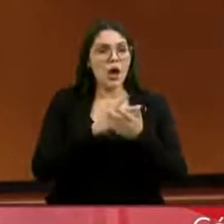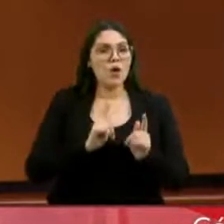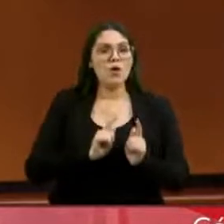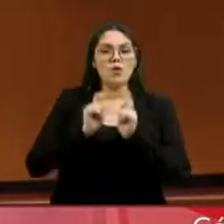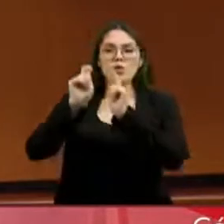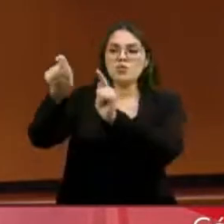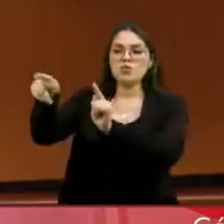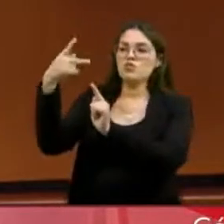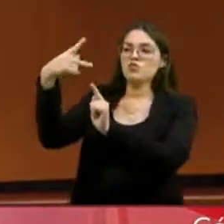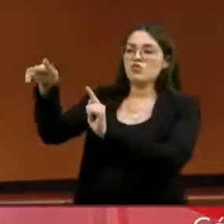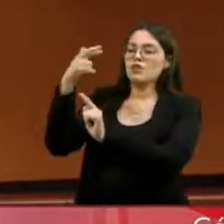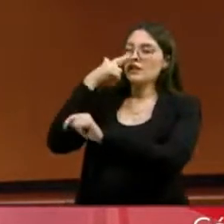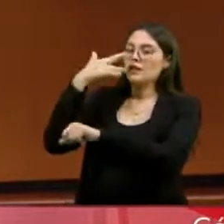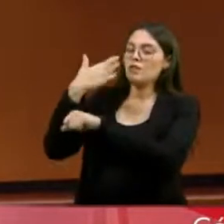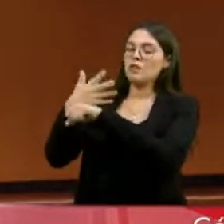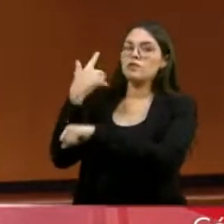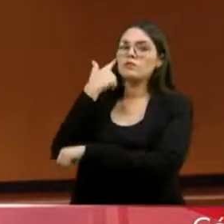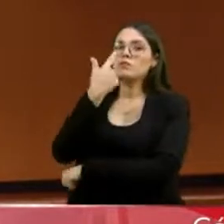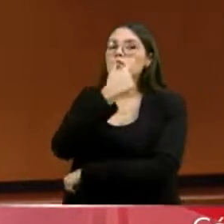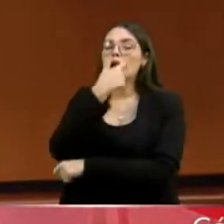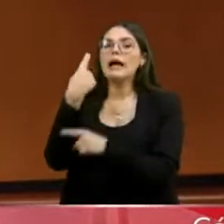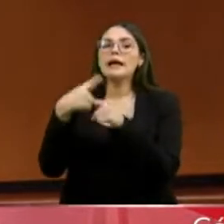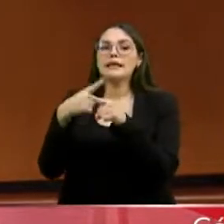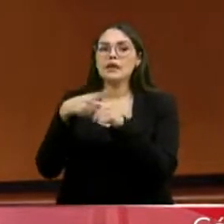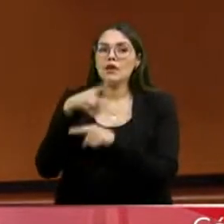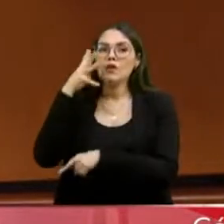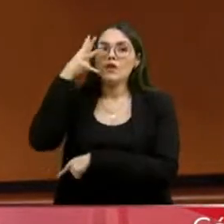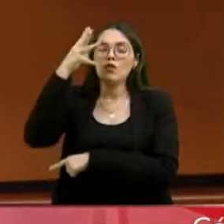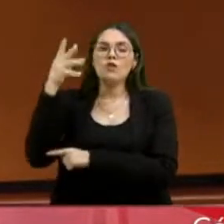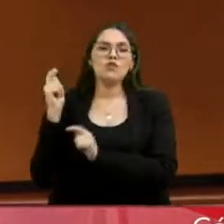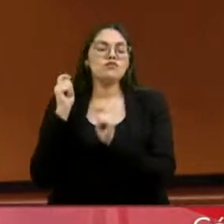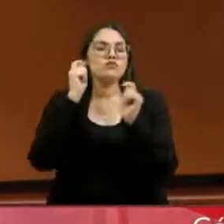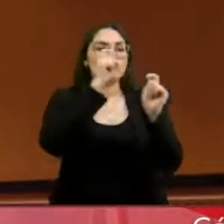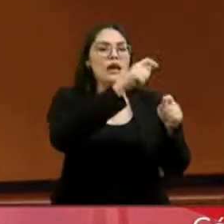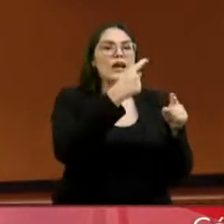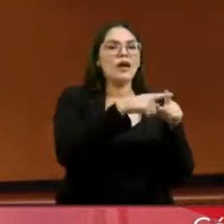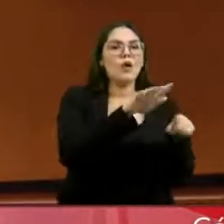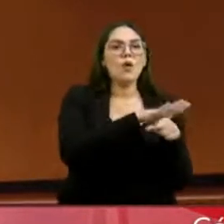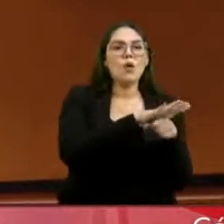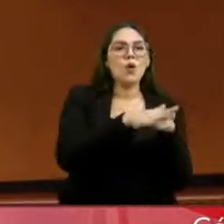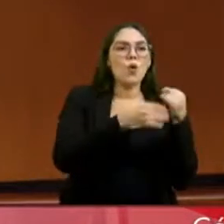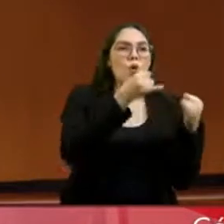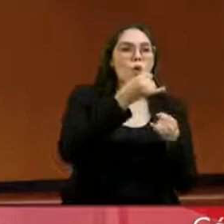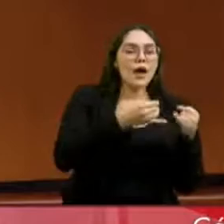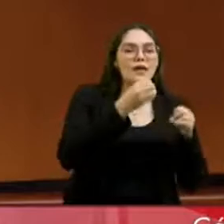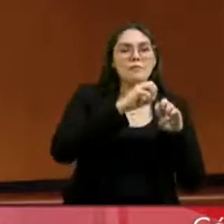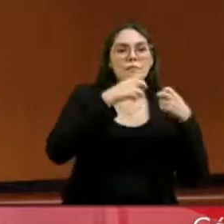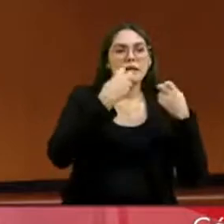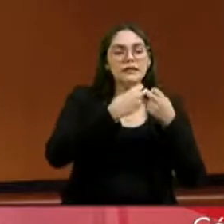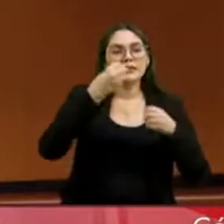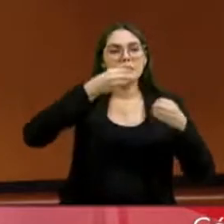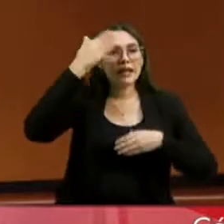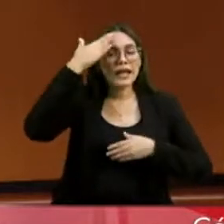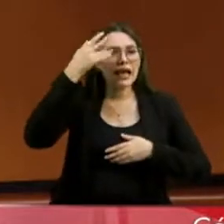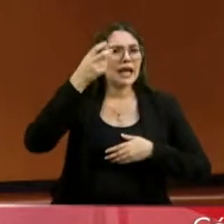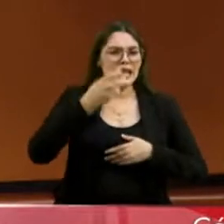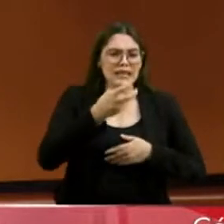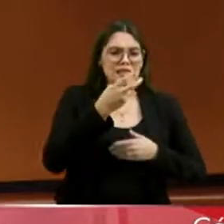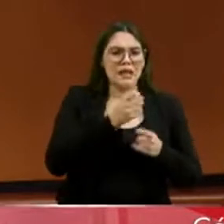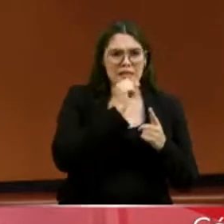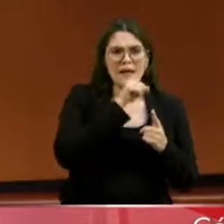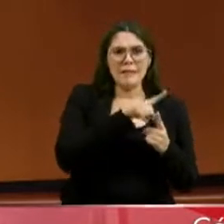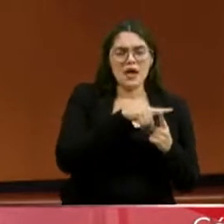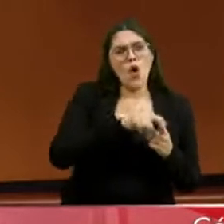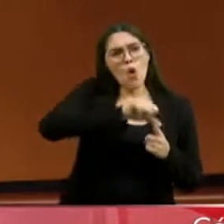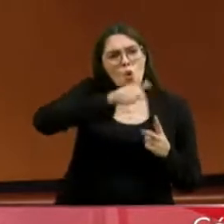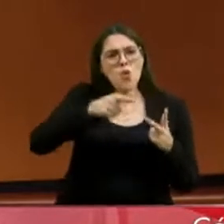la decisión de quiénes sean las personas juzgadoras, sino abre un camino para toda la humanidad.